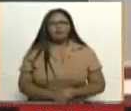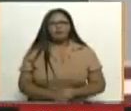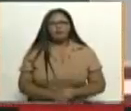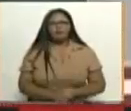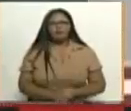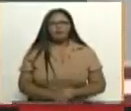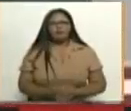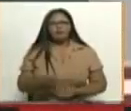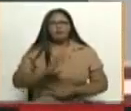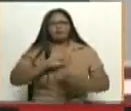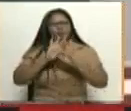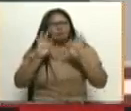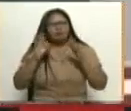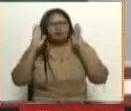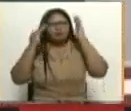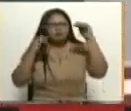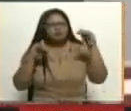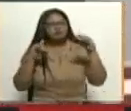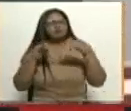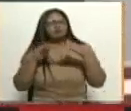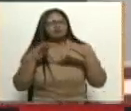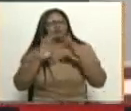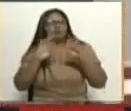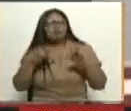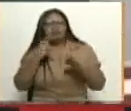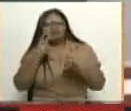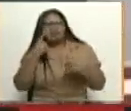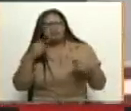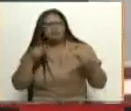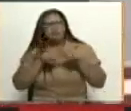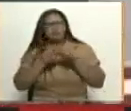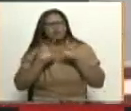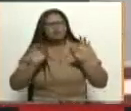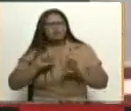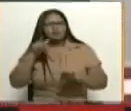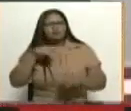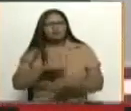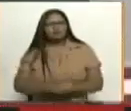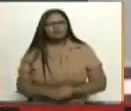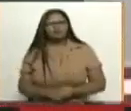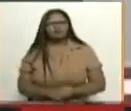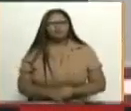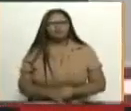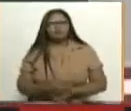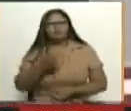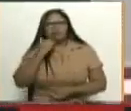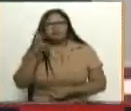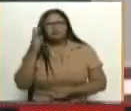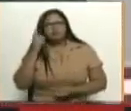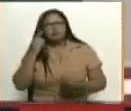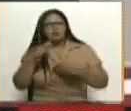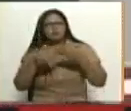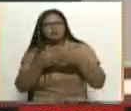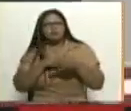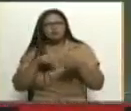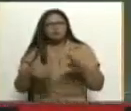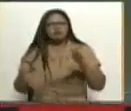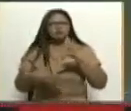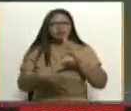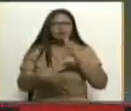vocería o de mayor atención mediática que dice eso, pero eso no es algo que no se haya escuchado en el Congreso